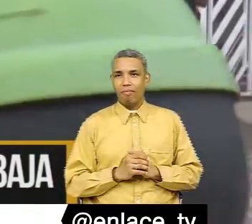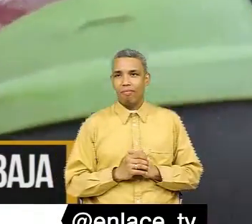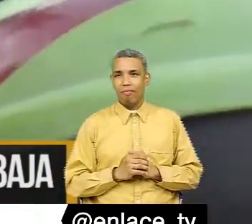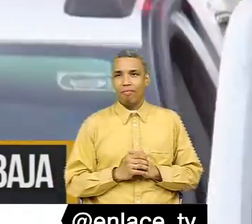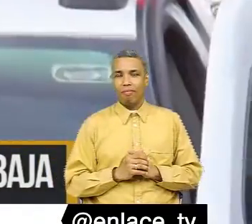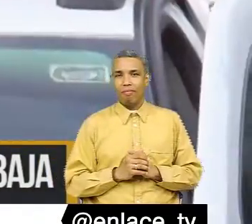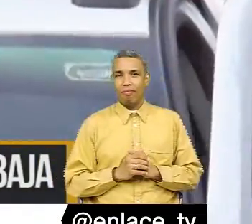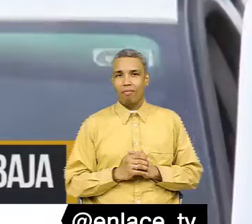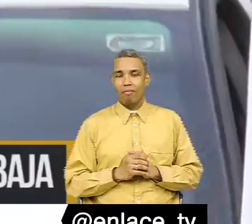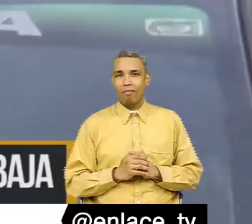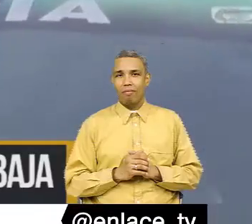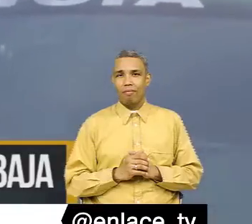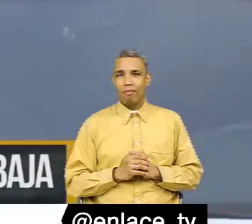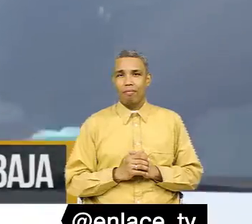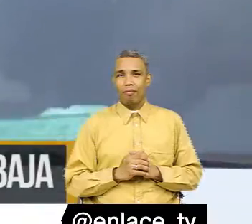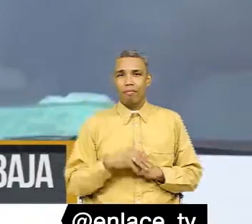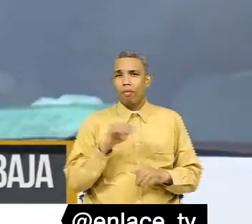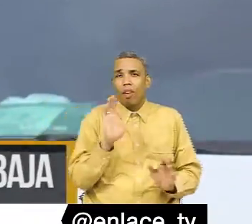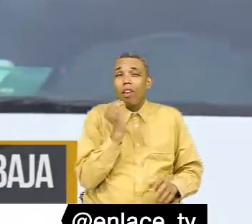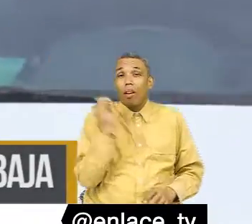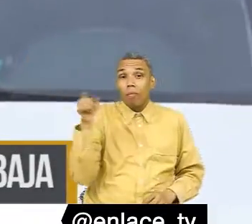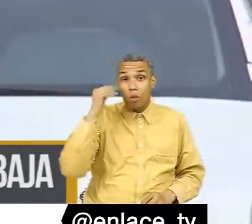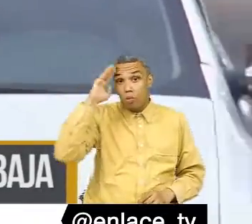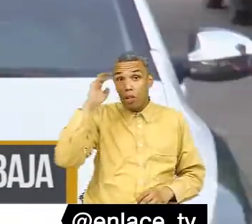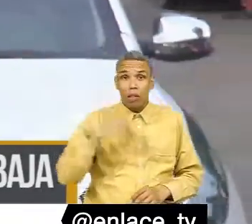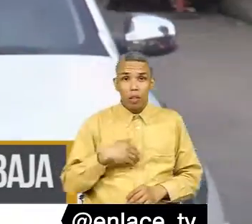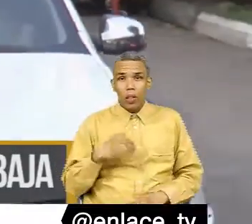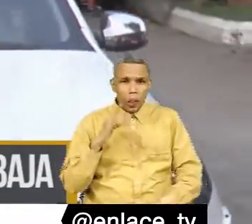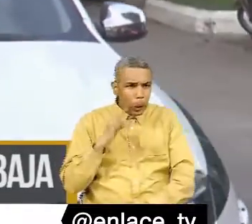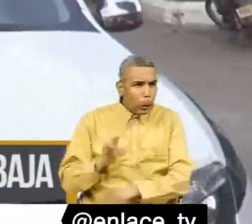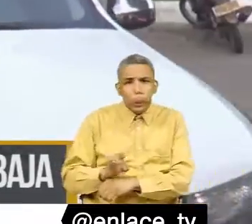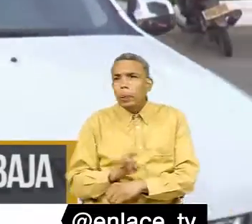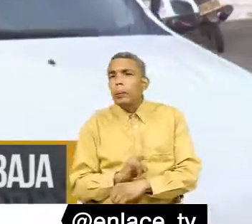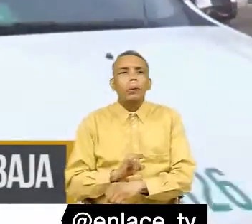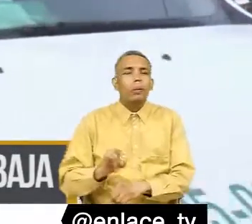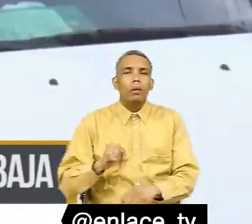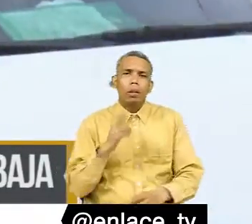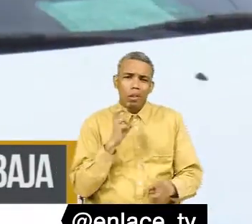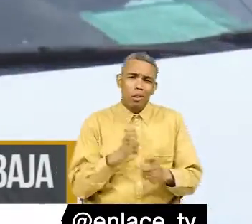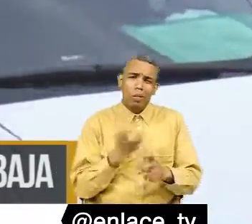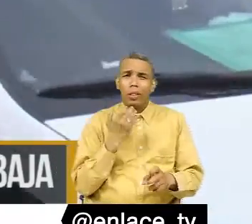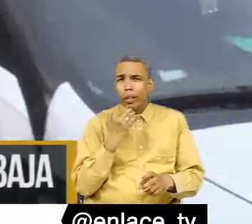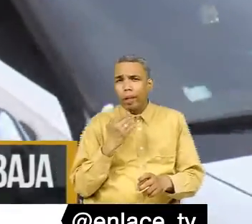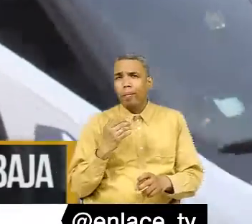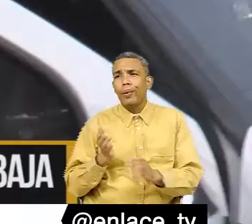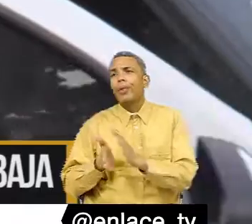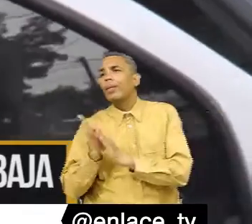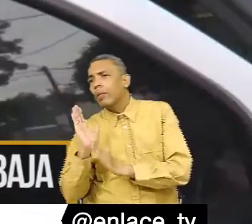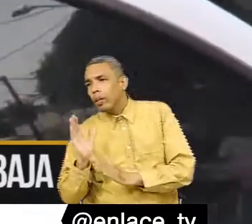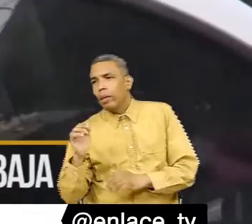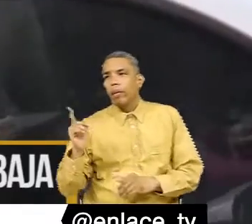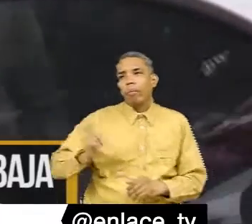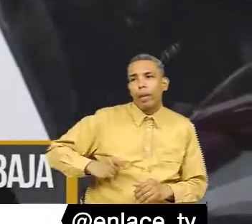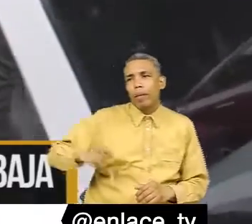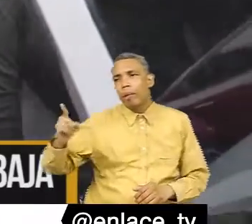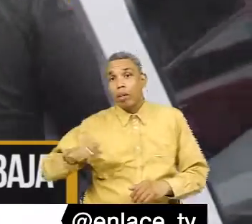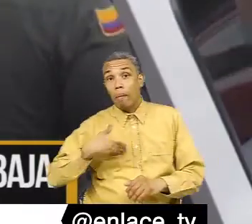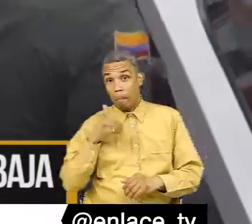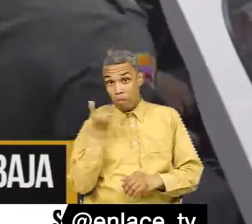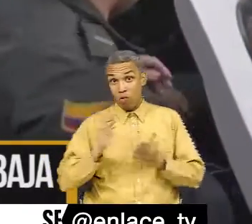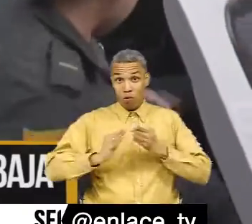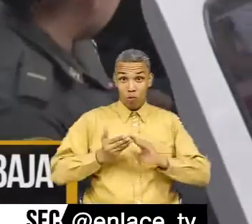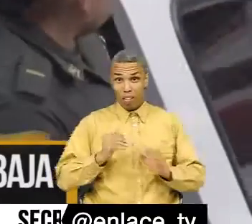uno, cuidándolo uno por uno, no se puede. Pero si todos los vecinos nos unimos y estamos unidos y compartimos ese frente de seguridad, estamos